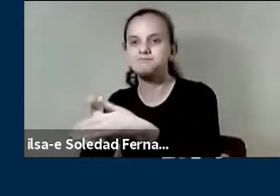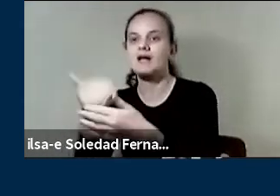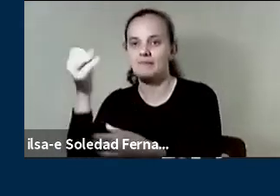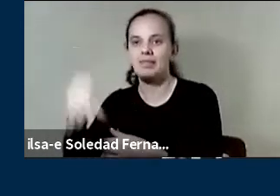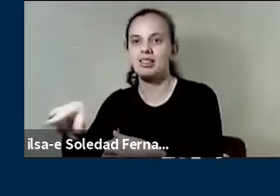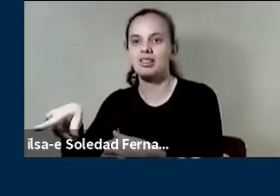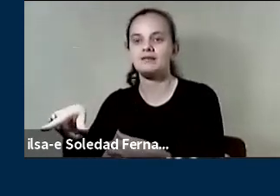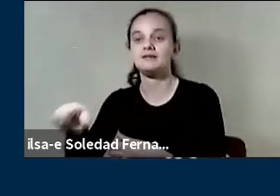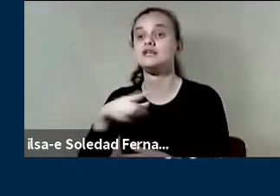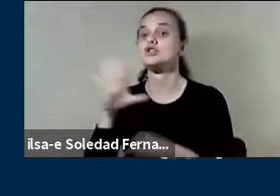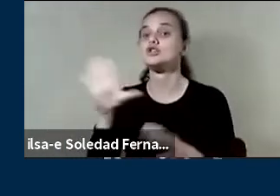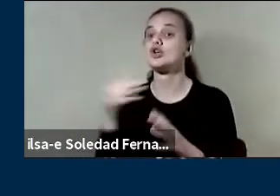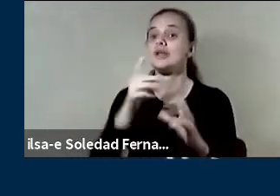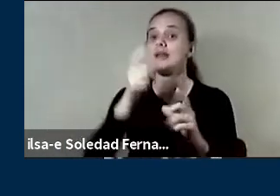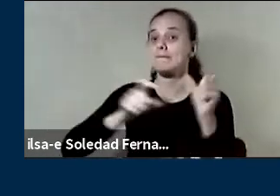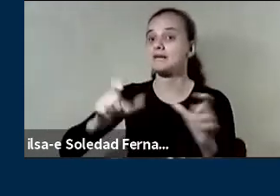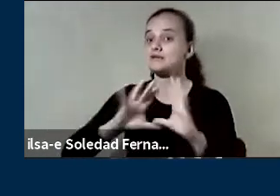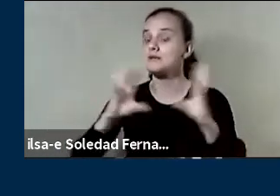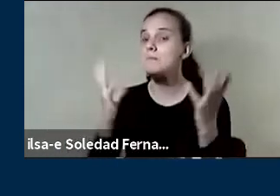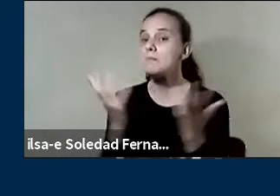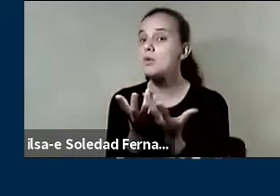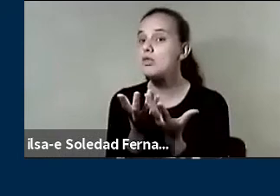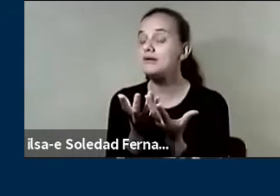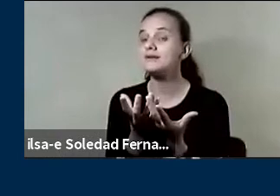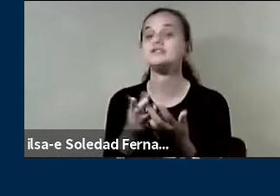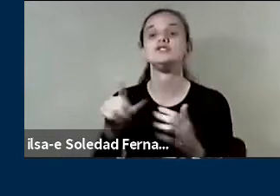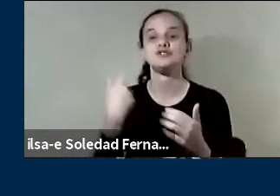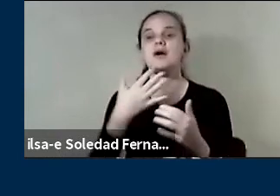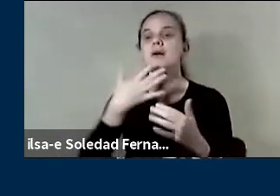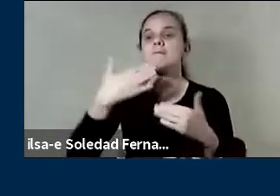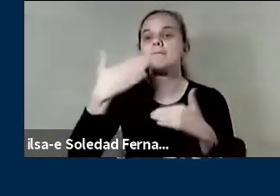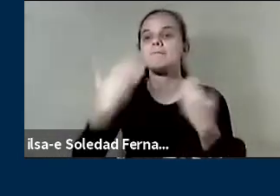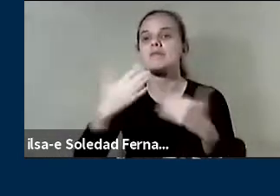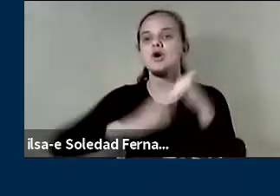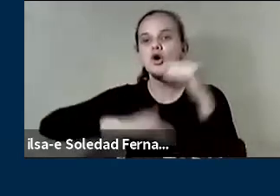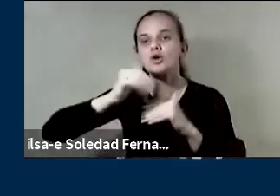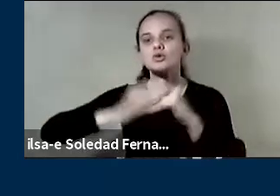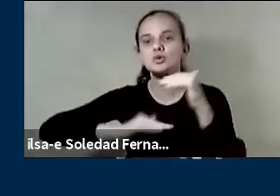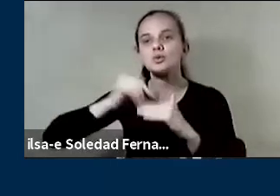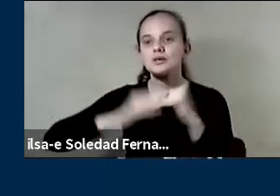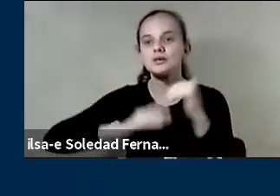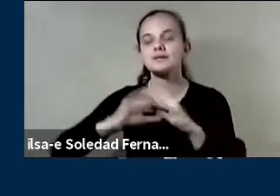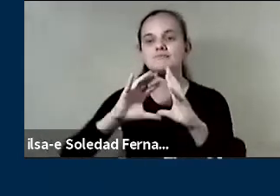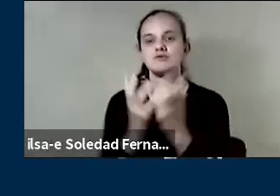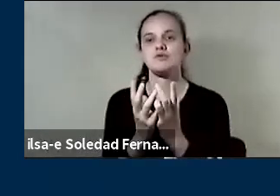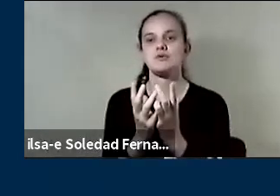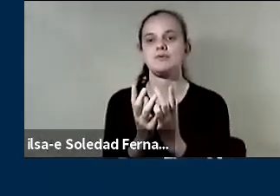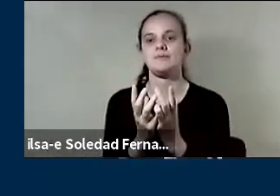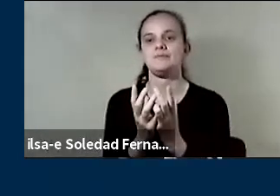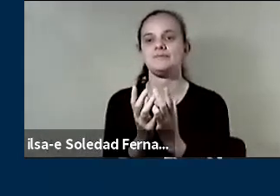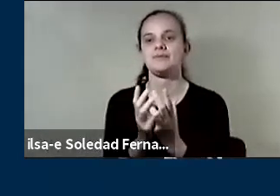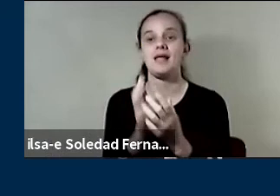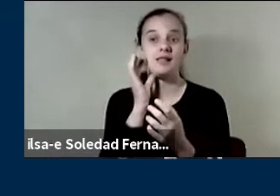impide el desarrollo pleno es el ambiente, que todas las personas que formamos parte de este mundo somos constructoras